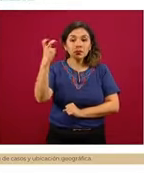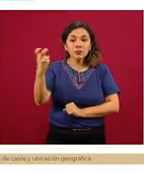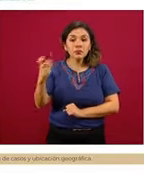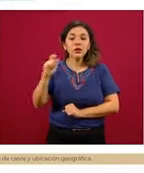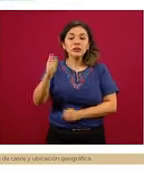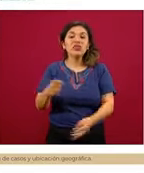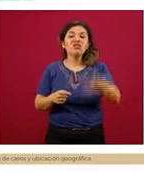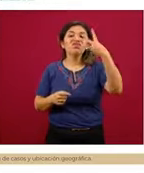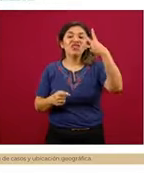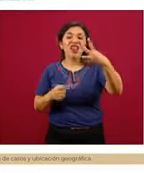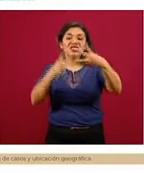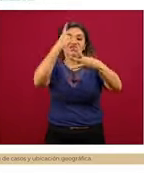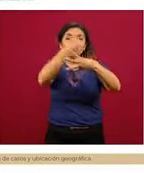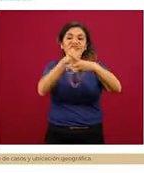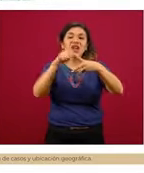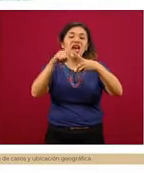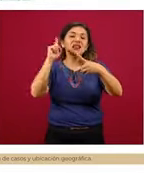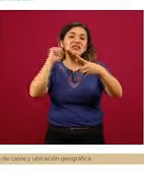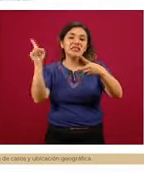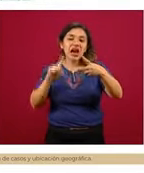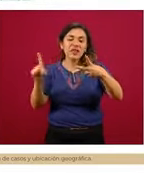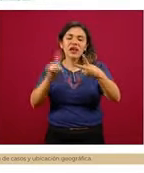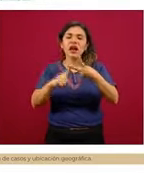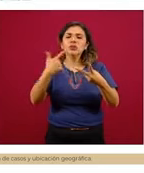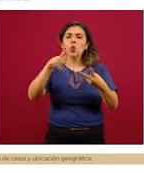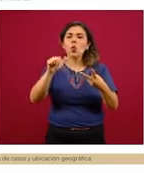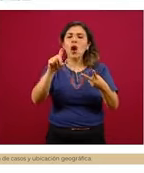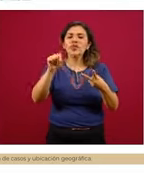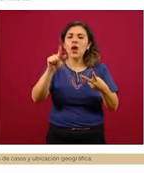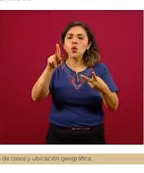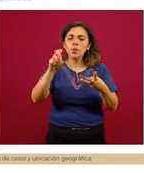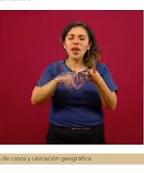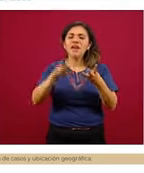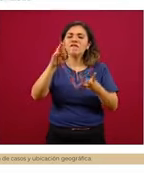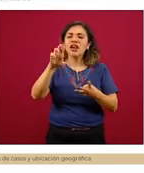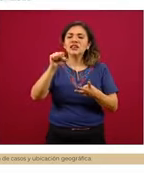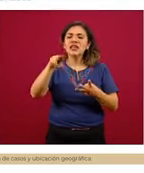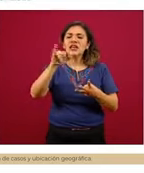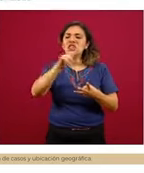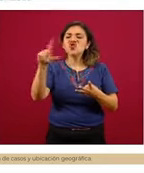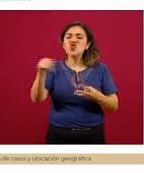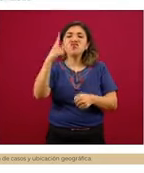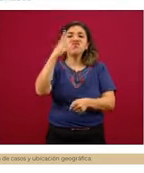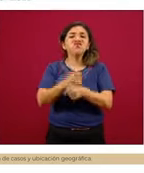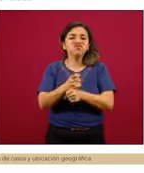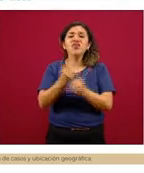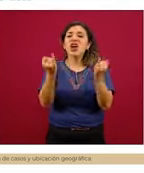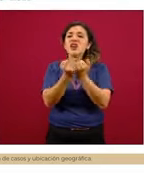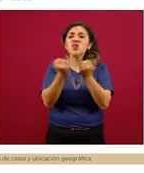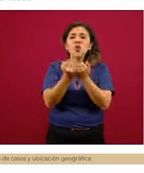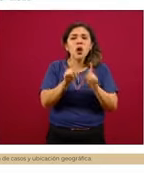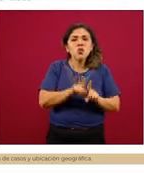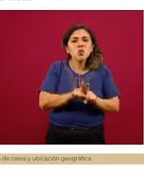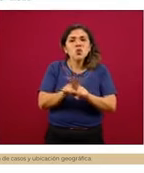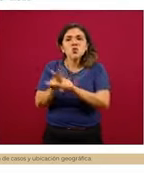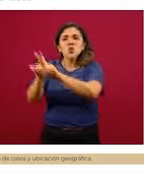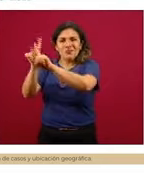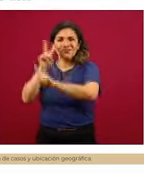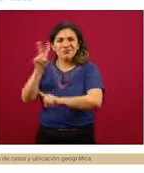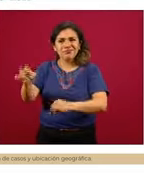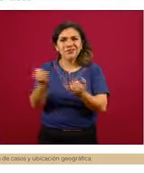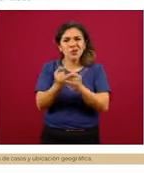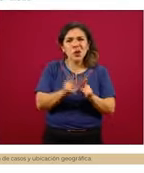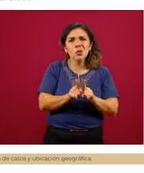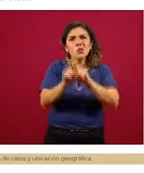Prácticamente son 3 los municipios: Zacatecas, Guadalupe y el municipio de Fresnillo, con un comportamiento prácticamente a la par,